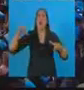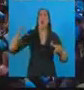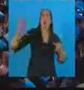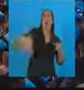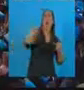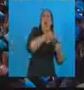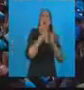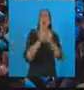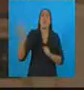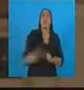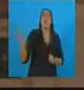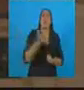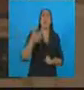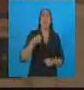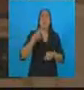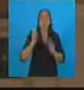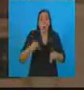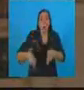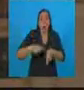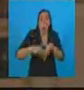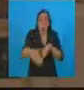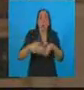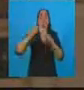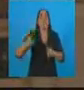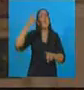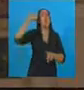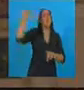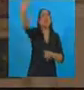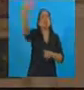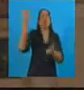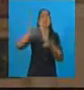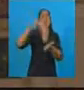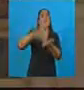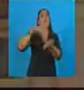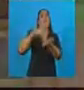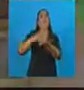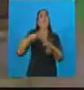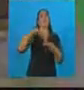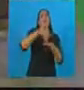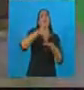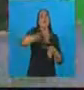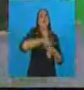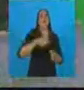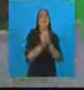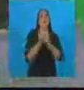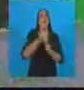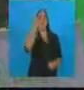y los que vengan para que cada vez haya más parques industriales en la República Argentina.